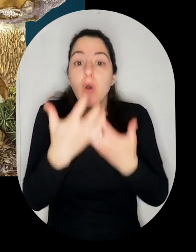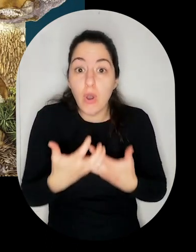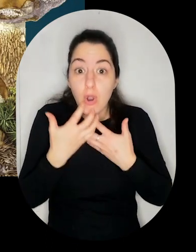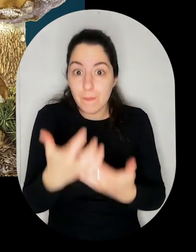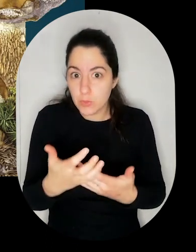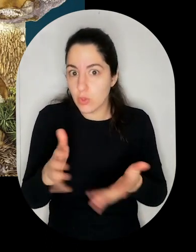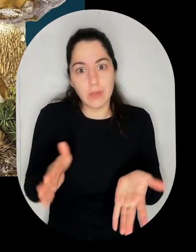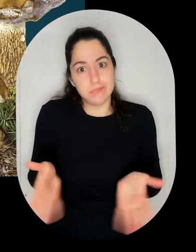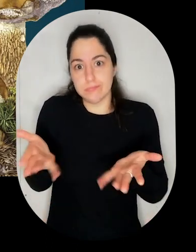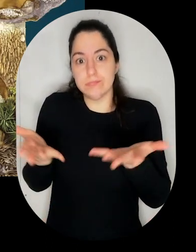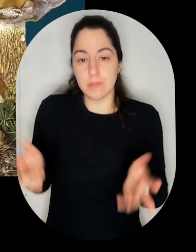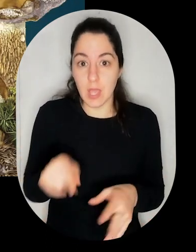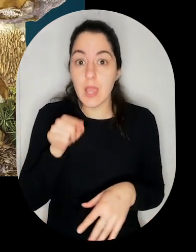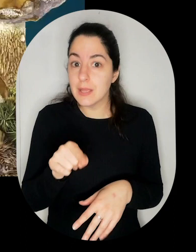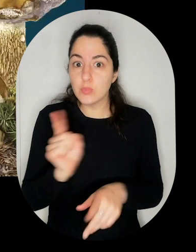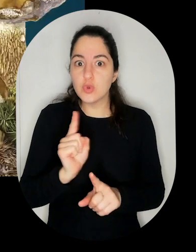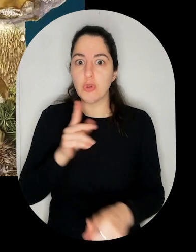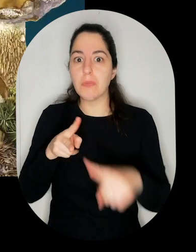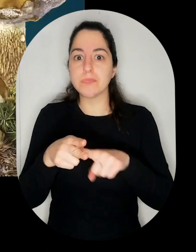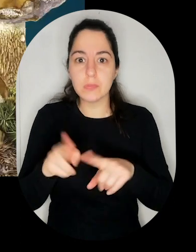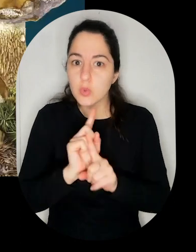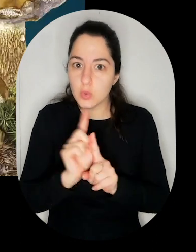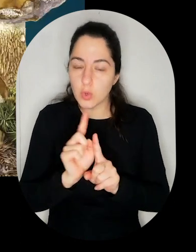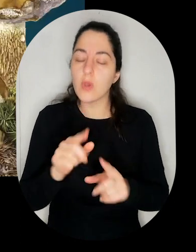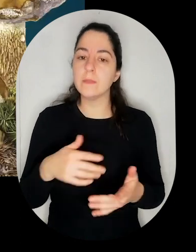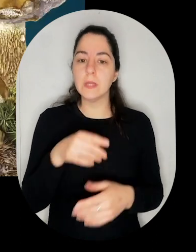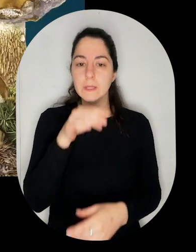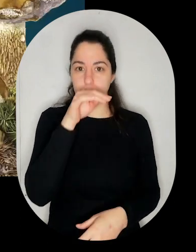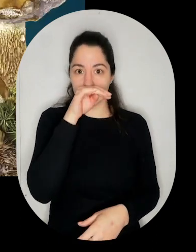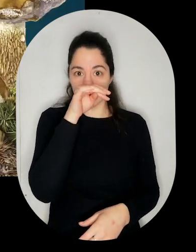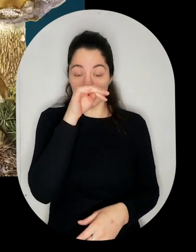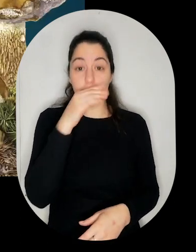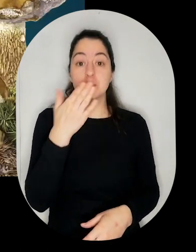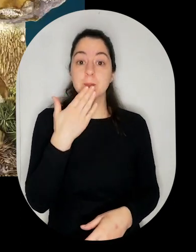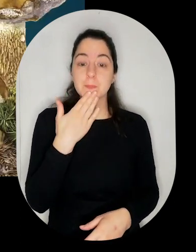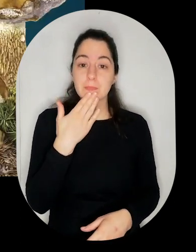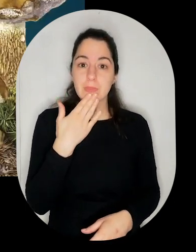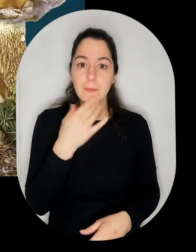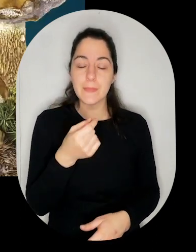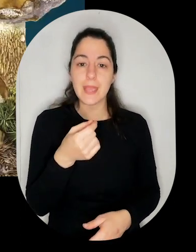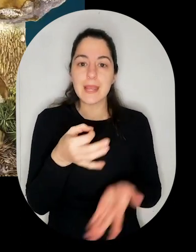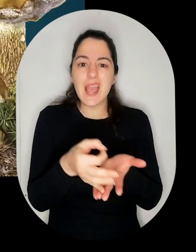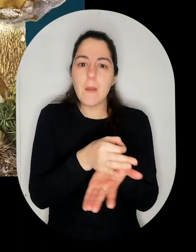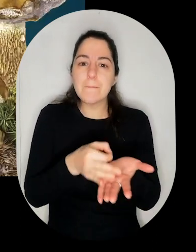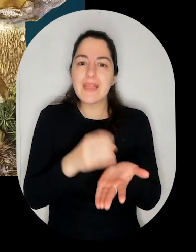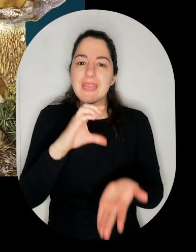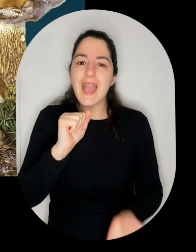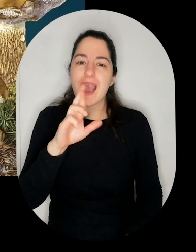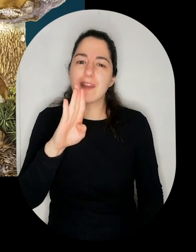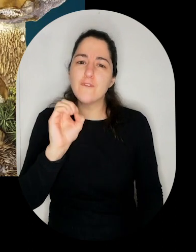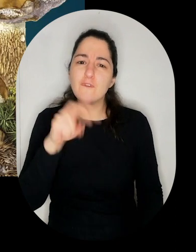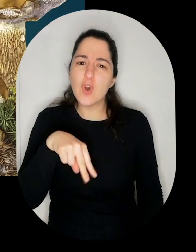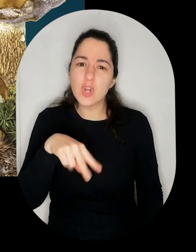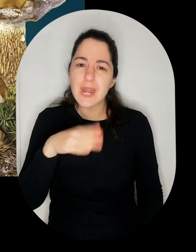diarrea, no cortarlos. Si ocurren, hay que dejar que salgan porque permitan desintoxicar, pero tampoco forzar. Administrar pastilla de carbón puede